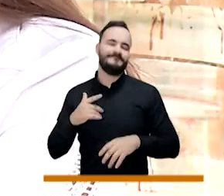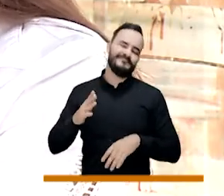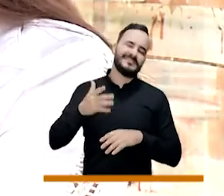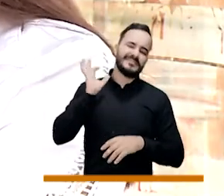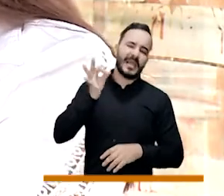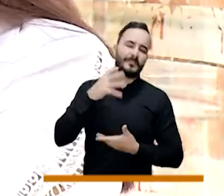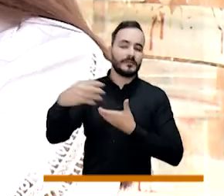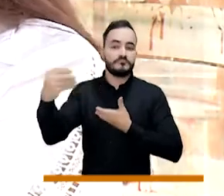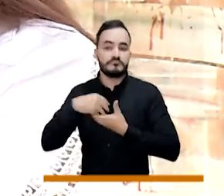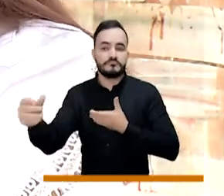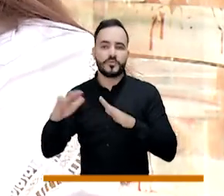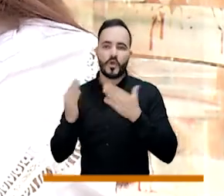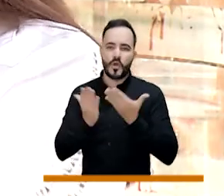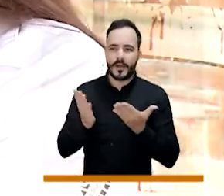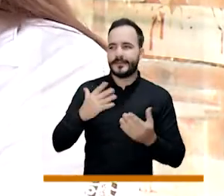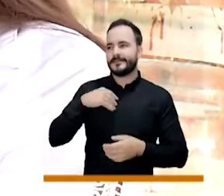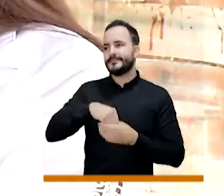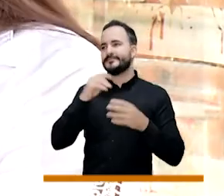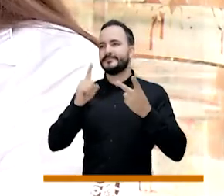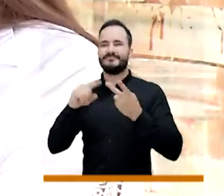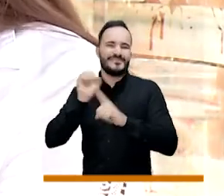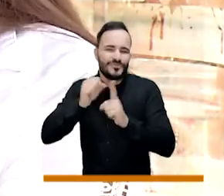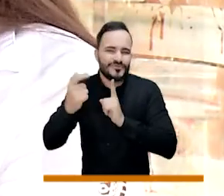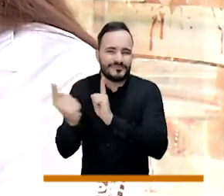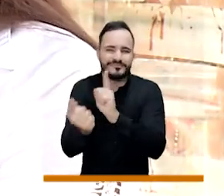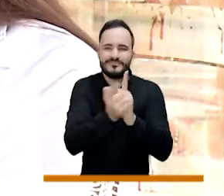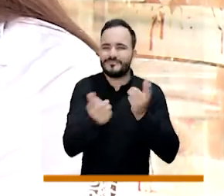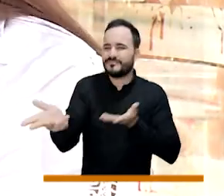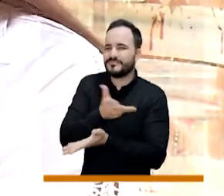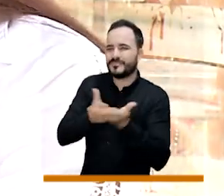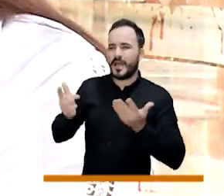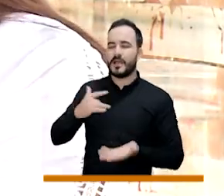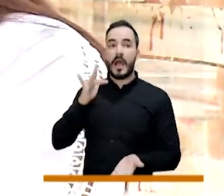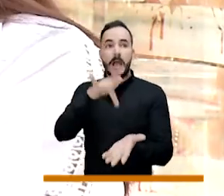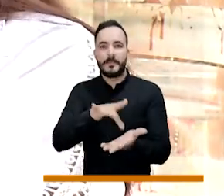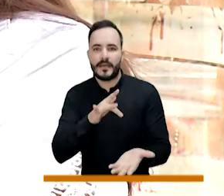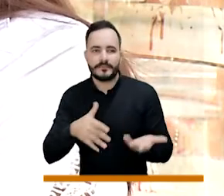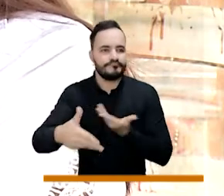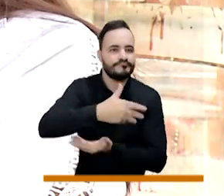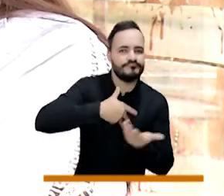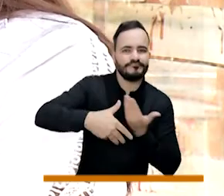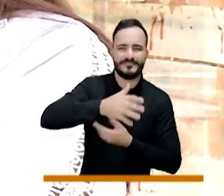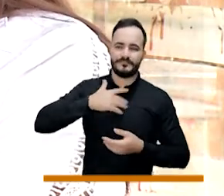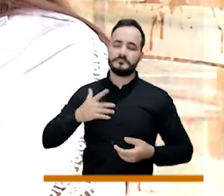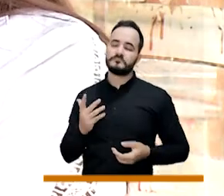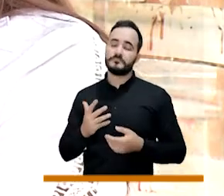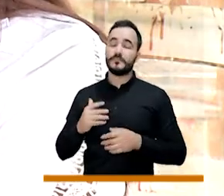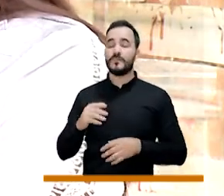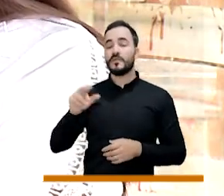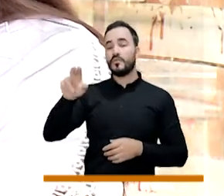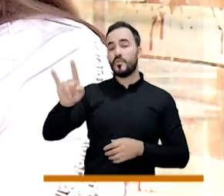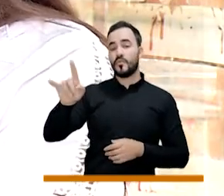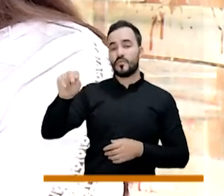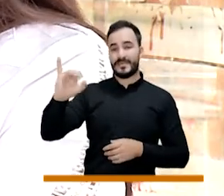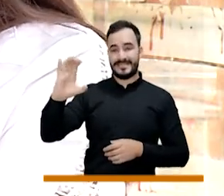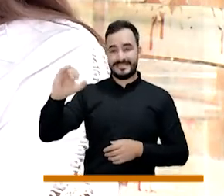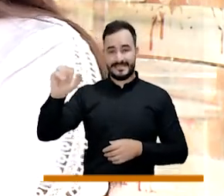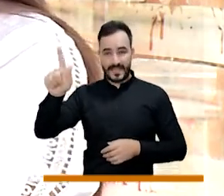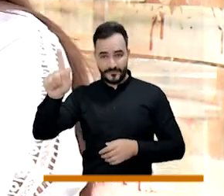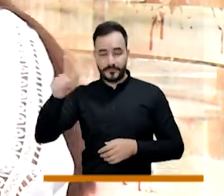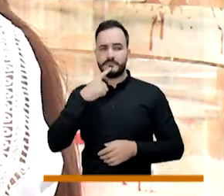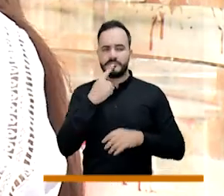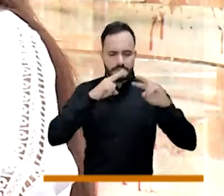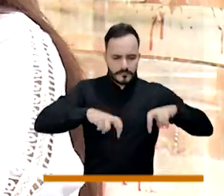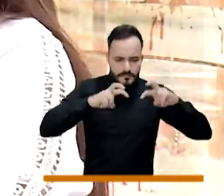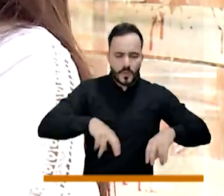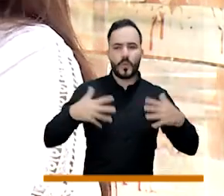unos temas de salir al colegio, estar en sociedad, estar con los amigos, salir al parque. Entonces, según un estudio de UNICEF,